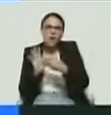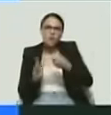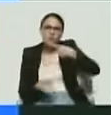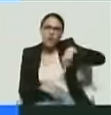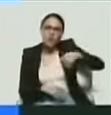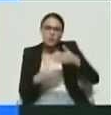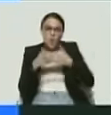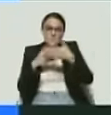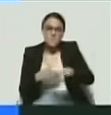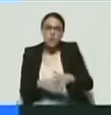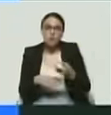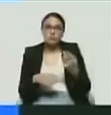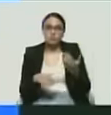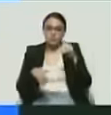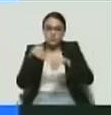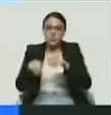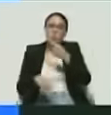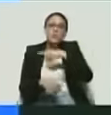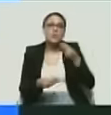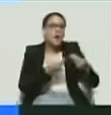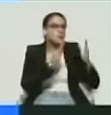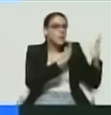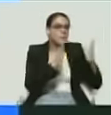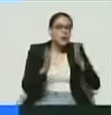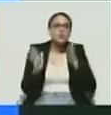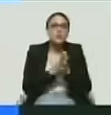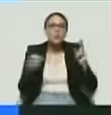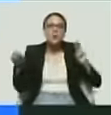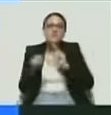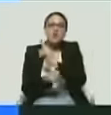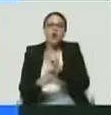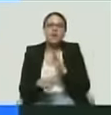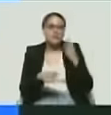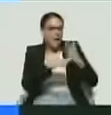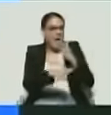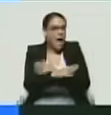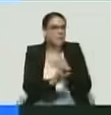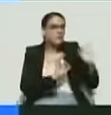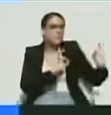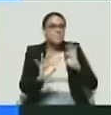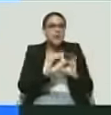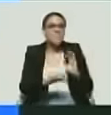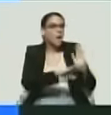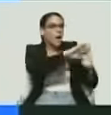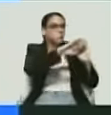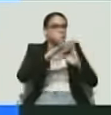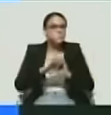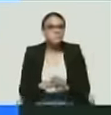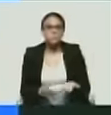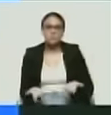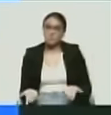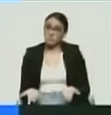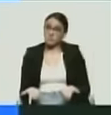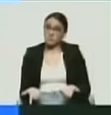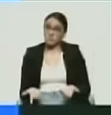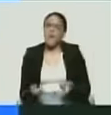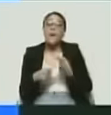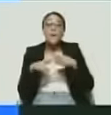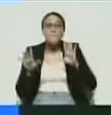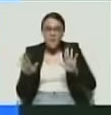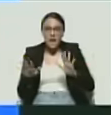coordinando la violencia del 28 de julio y antes. Pero el pueblo de Venezuela puede estar